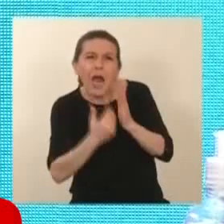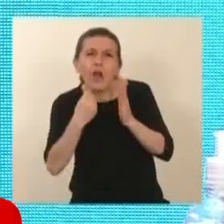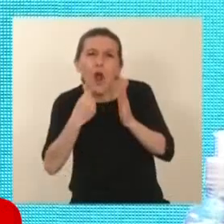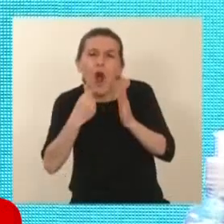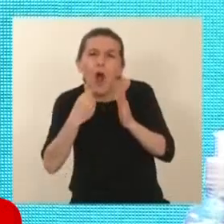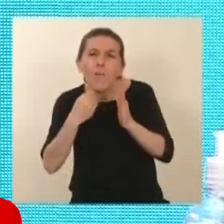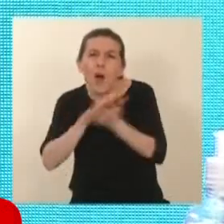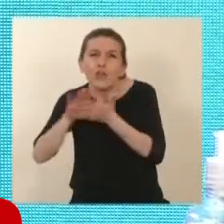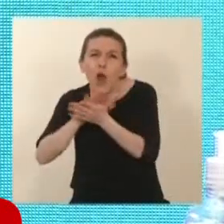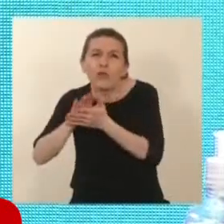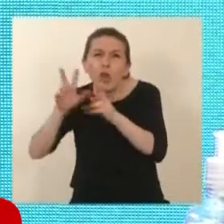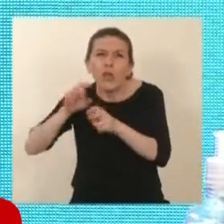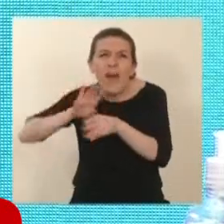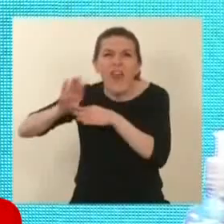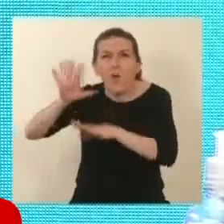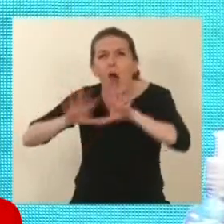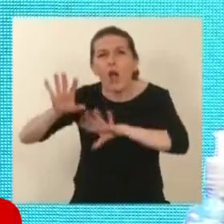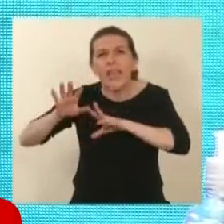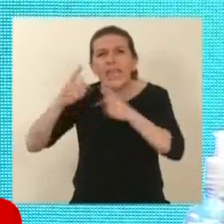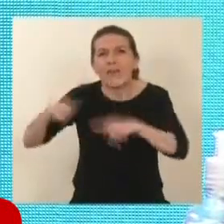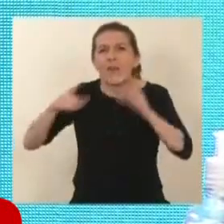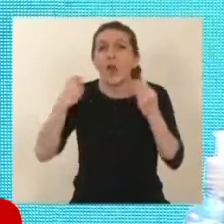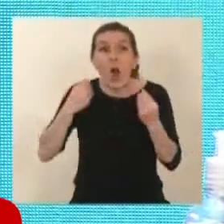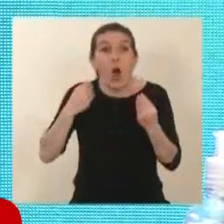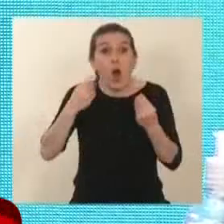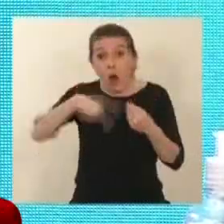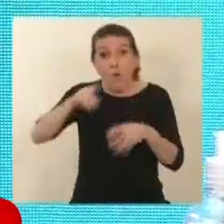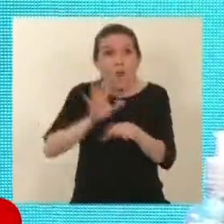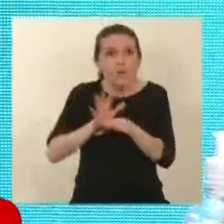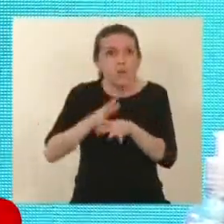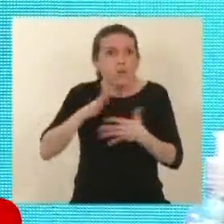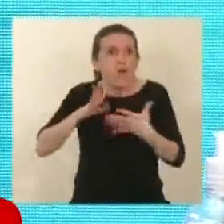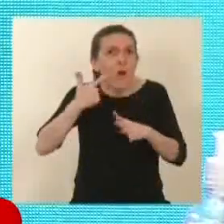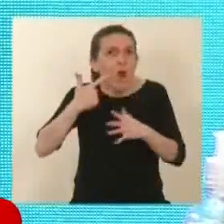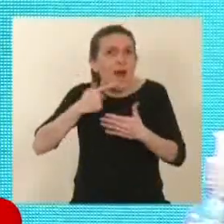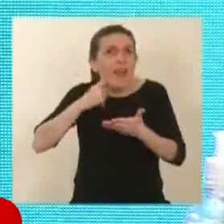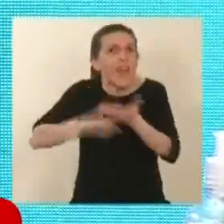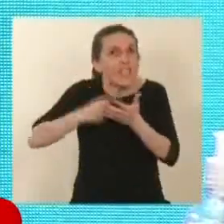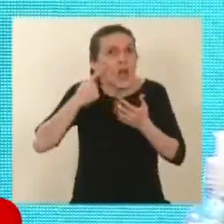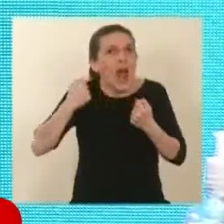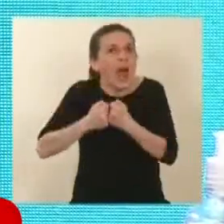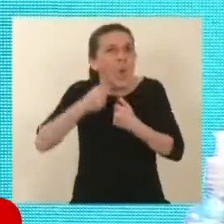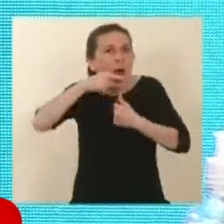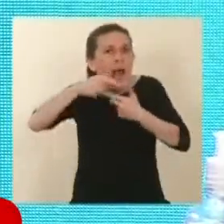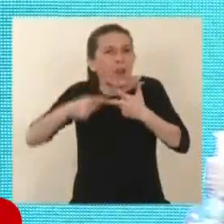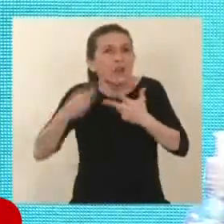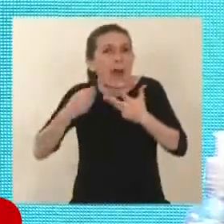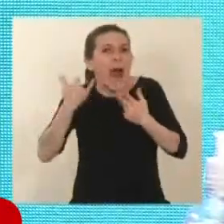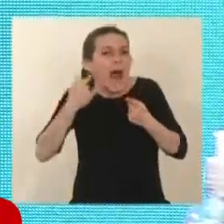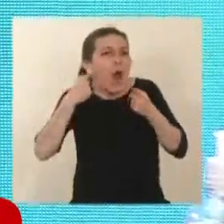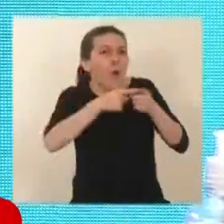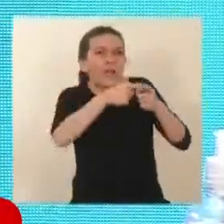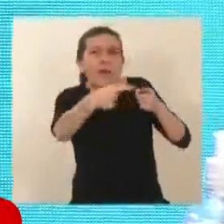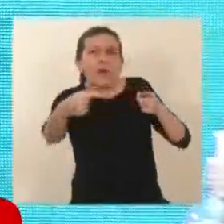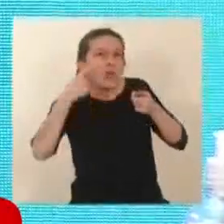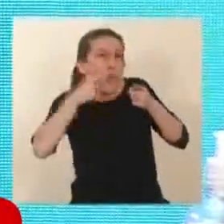además buscaba hacerse de una manera que fuese generando condiciones para todos los demás objetivos del desarrollo, poder